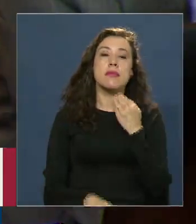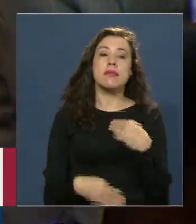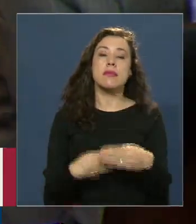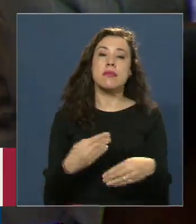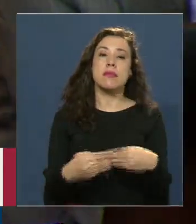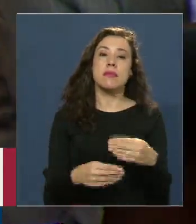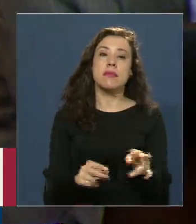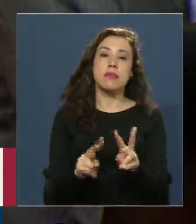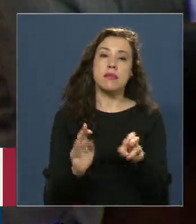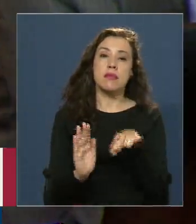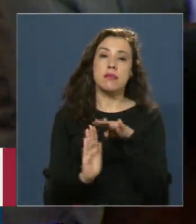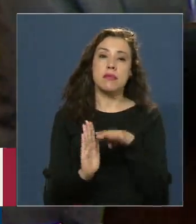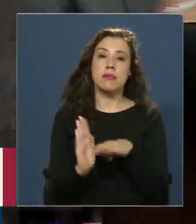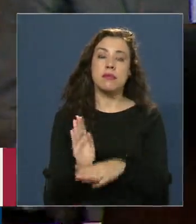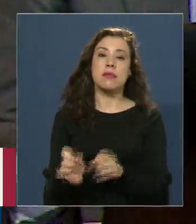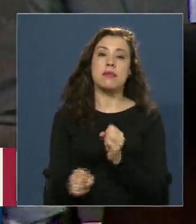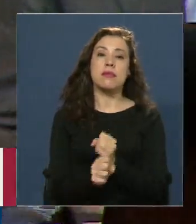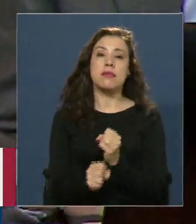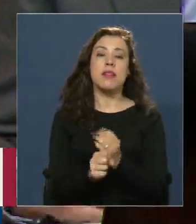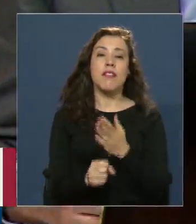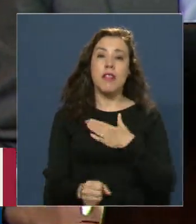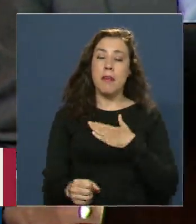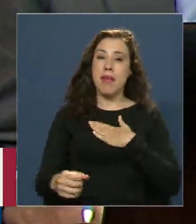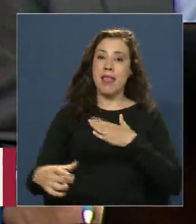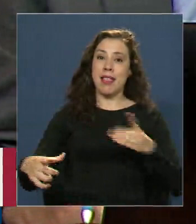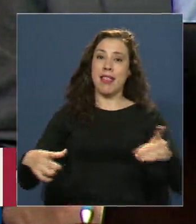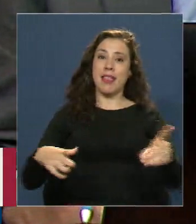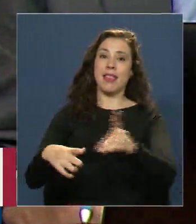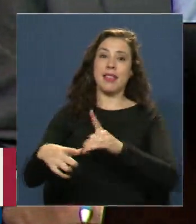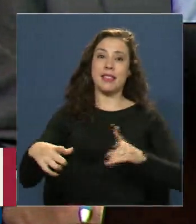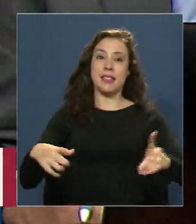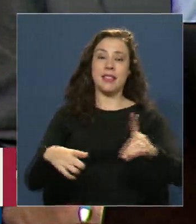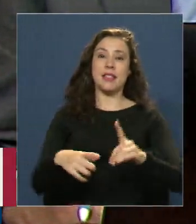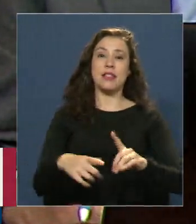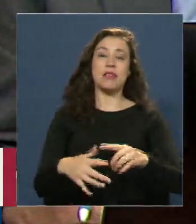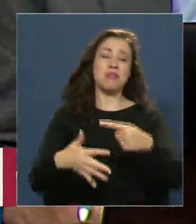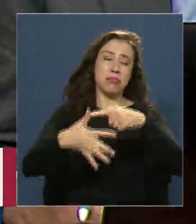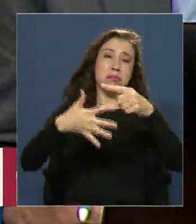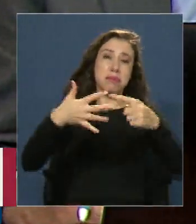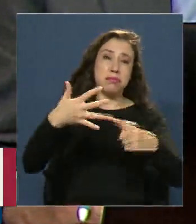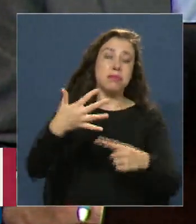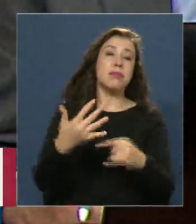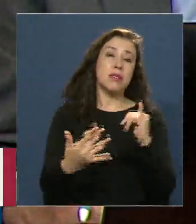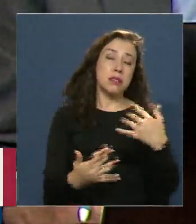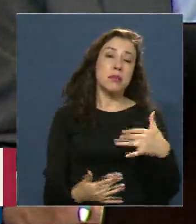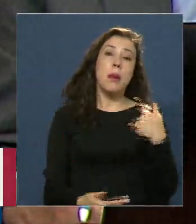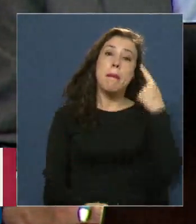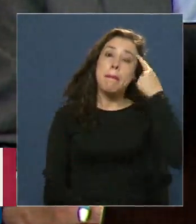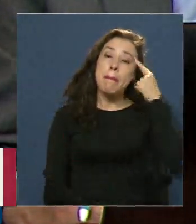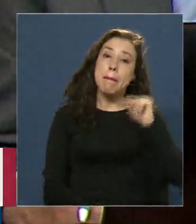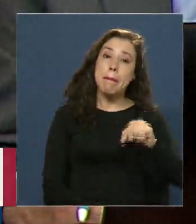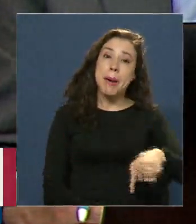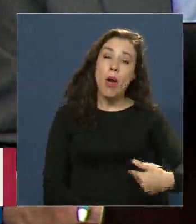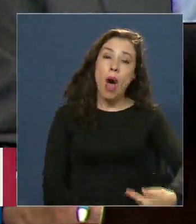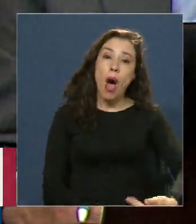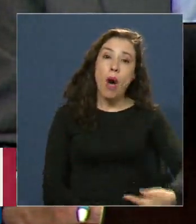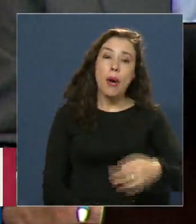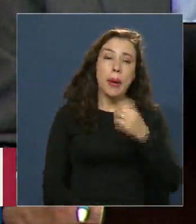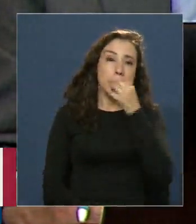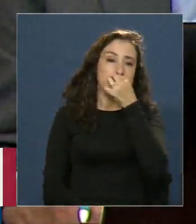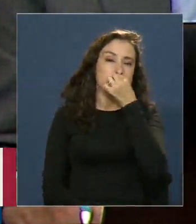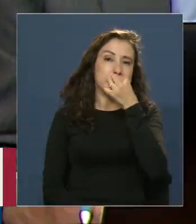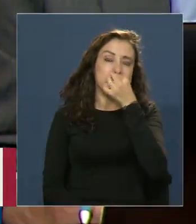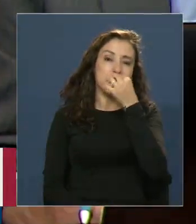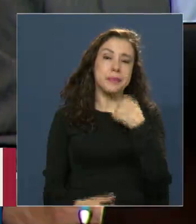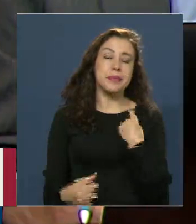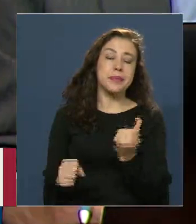tenido en materia de los programas de empleo de mi zona, y creo que todo suma. Sin embargo, hoy día, junto a lo que